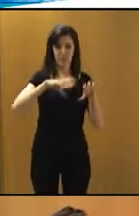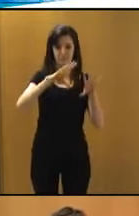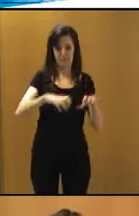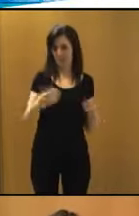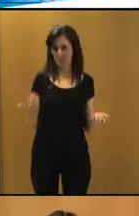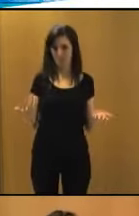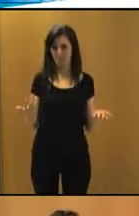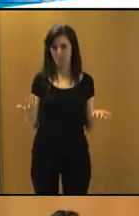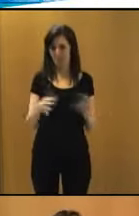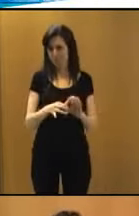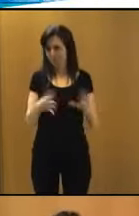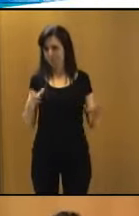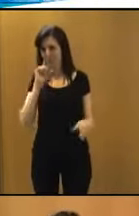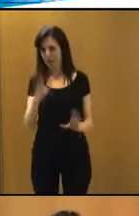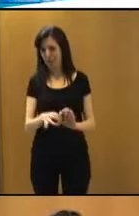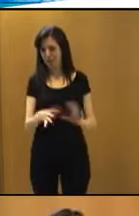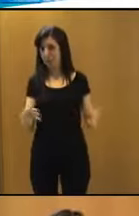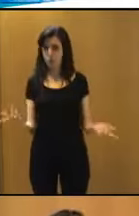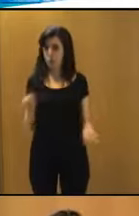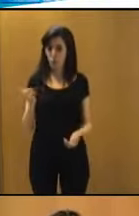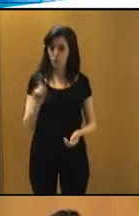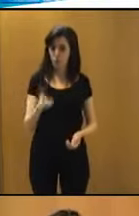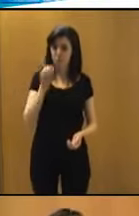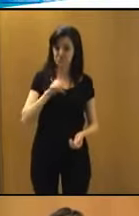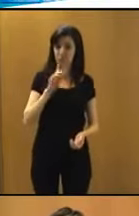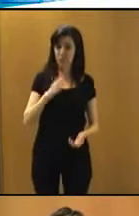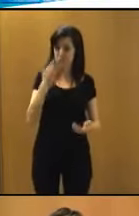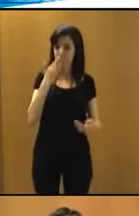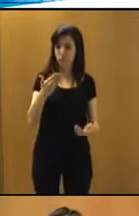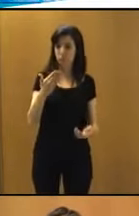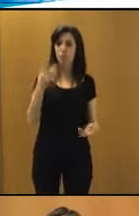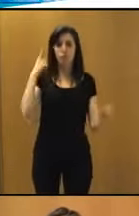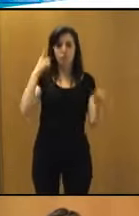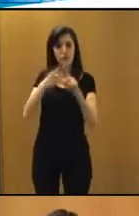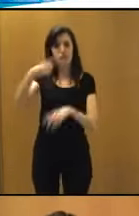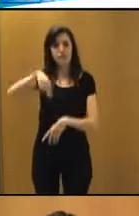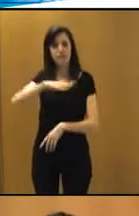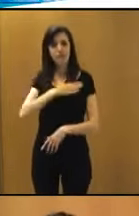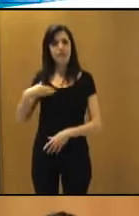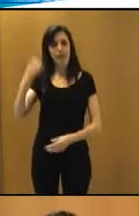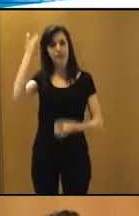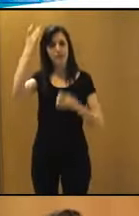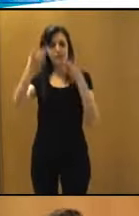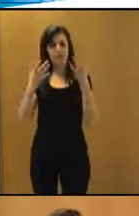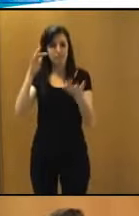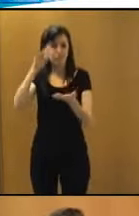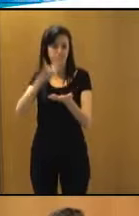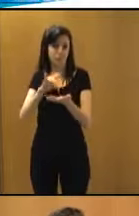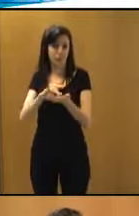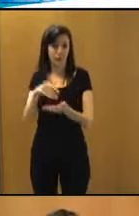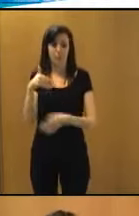no son tan receptivos al aprendizaje y, como vemos, es uno de los objetivos principales que persiguen en las